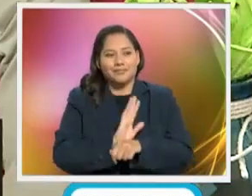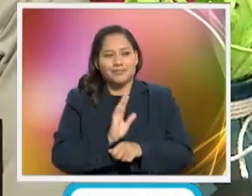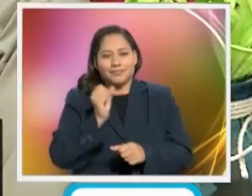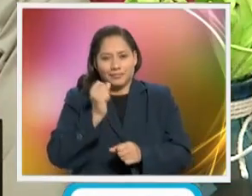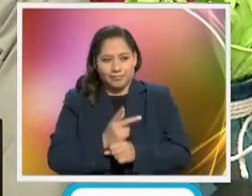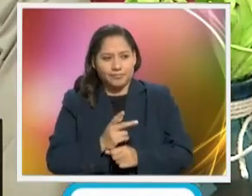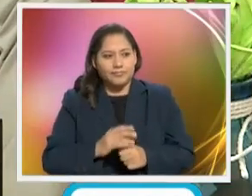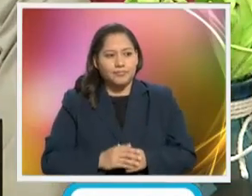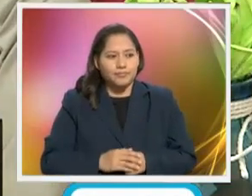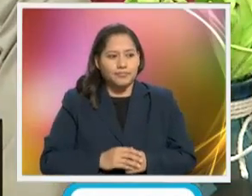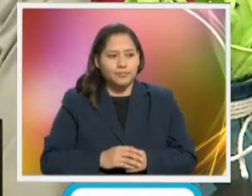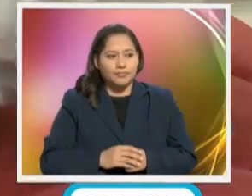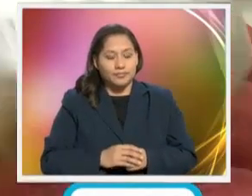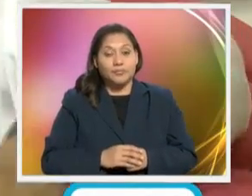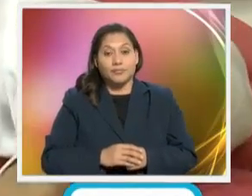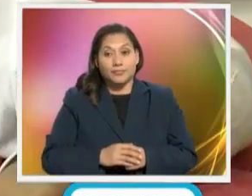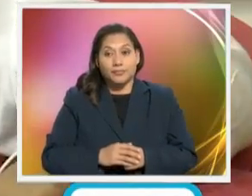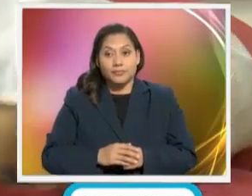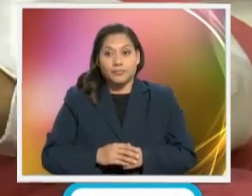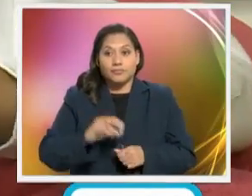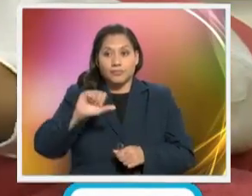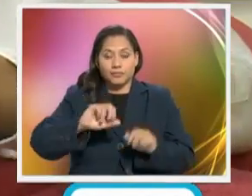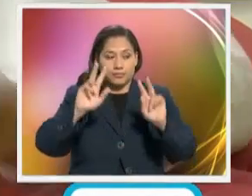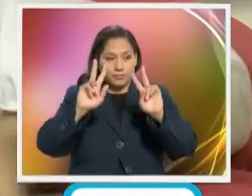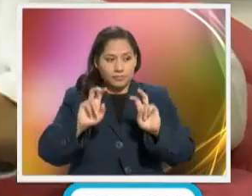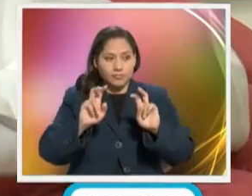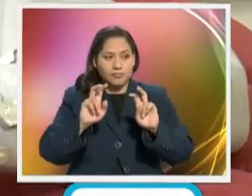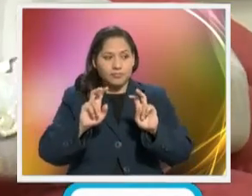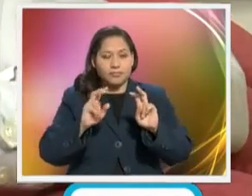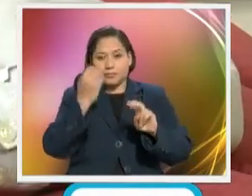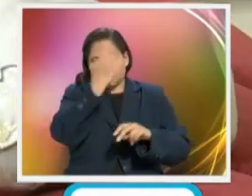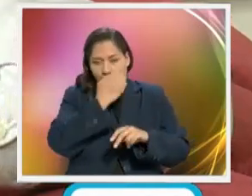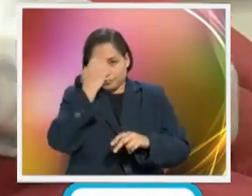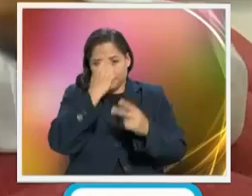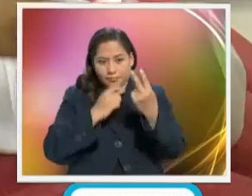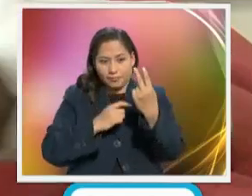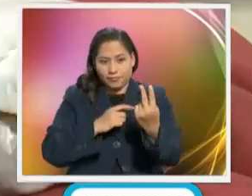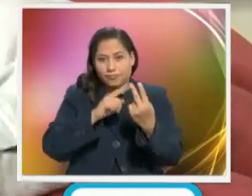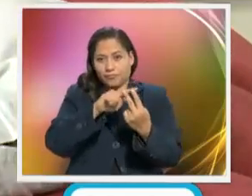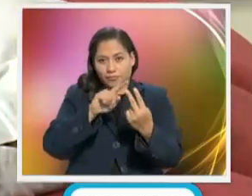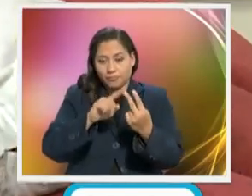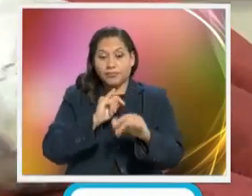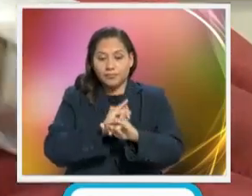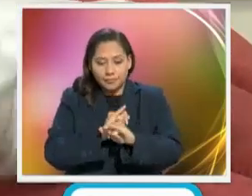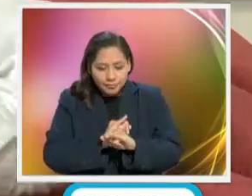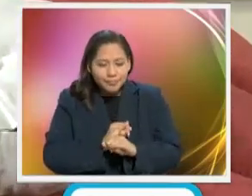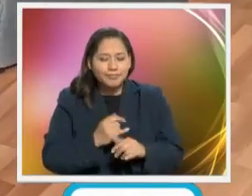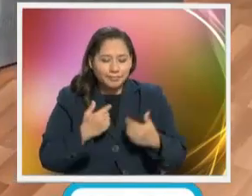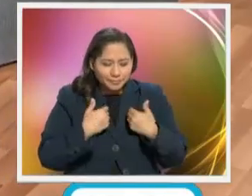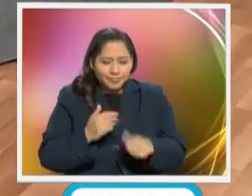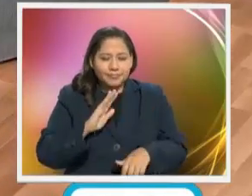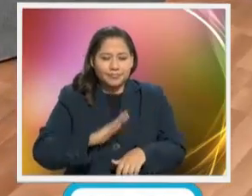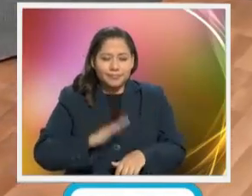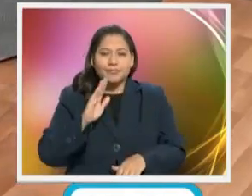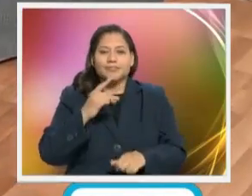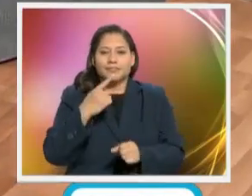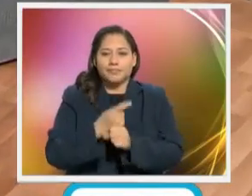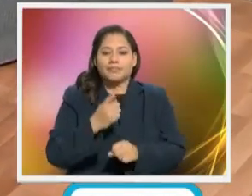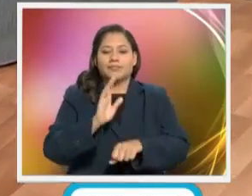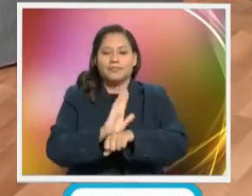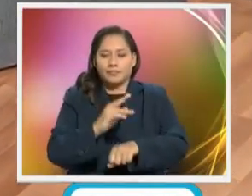bien. Entonces, bueno, hoy en la sección vamos a revisar 2 sitios en donde podemos entender un poquito más, primero sobre el cine mexicano. Creo